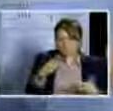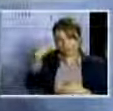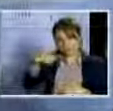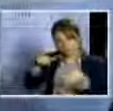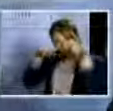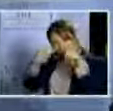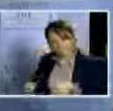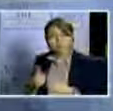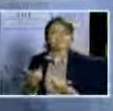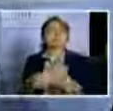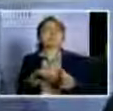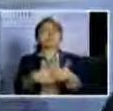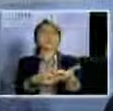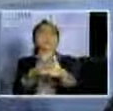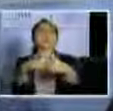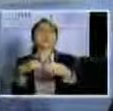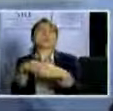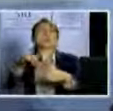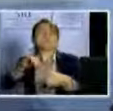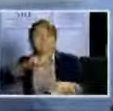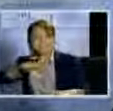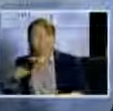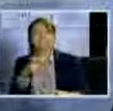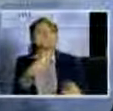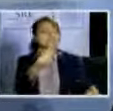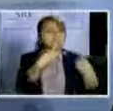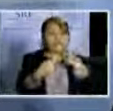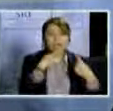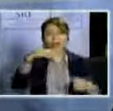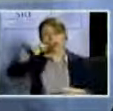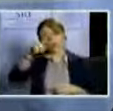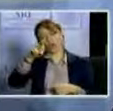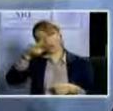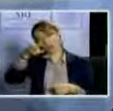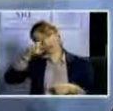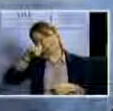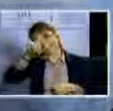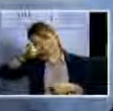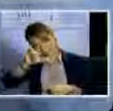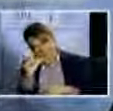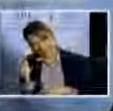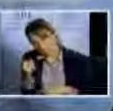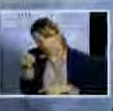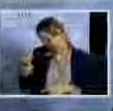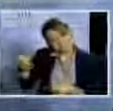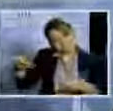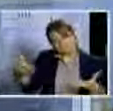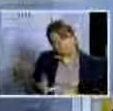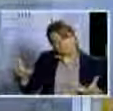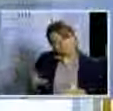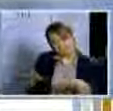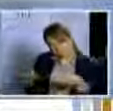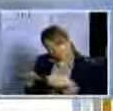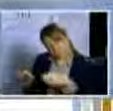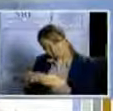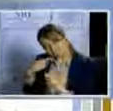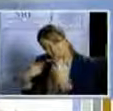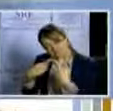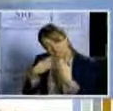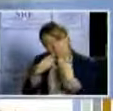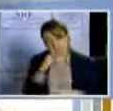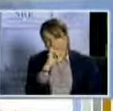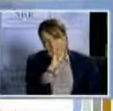grupo de Minsk o el diálogo de Normandía, en fin, pero al final del día, por más de que queramos que las